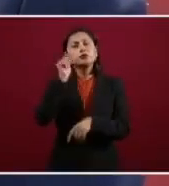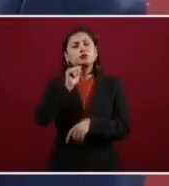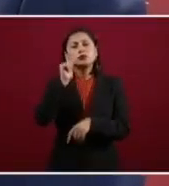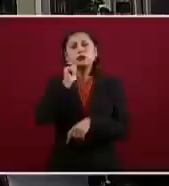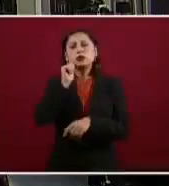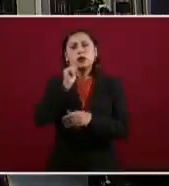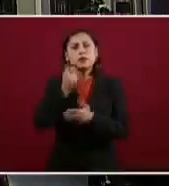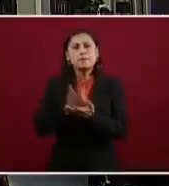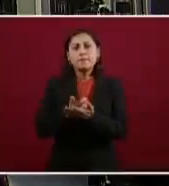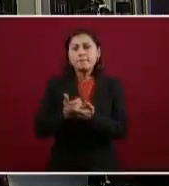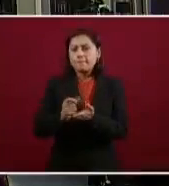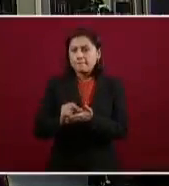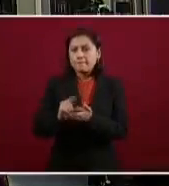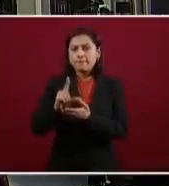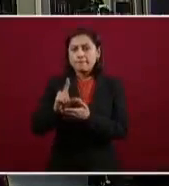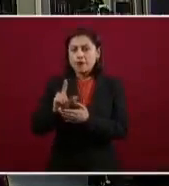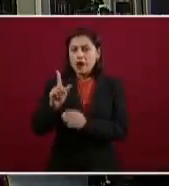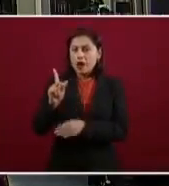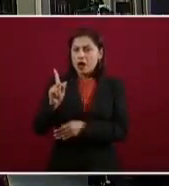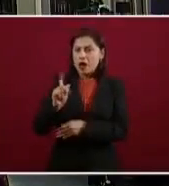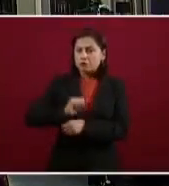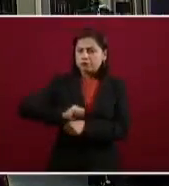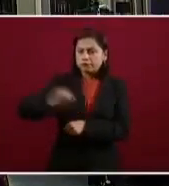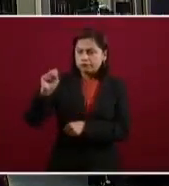por encima de la inflación